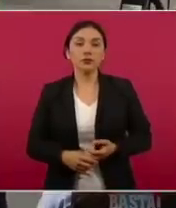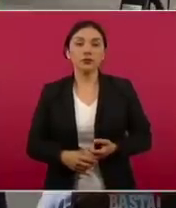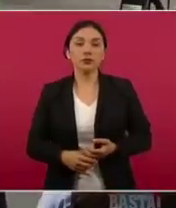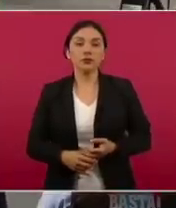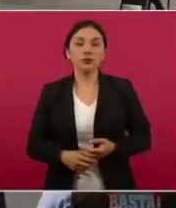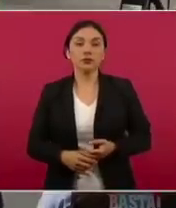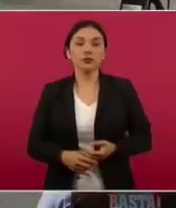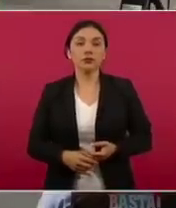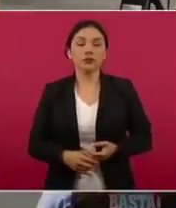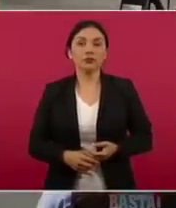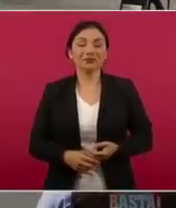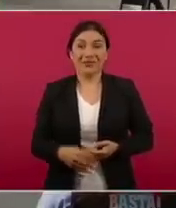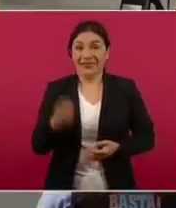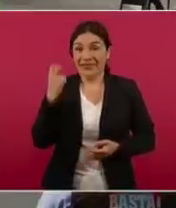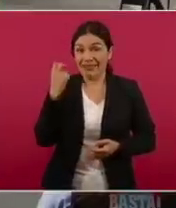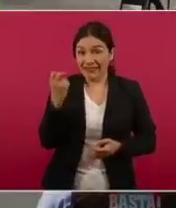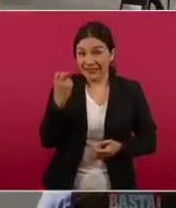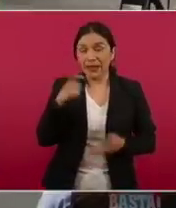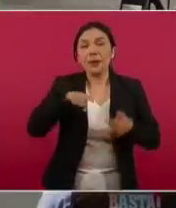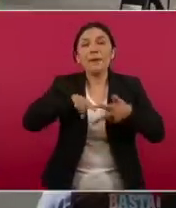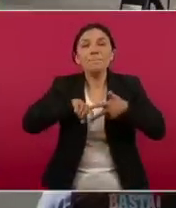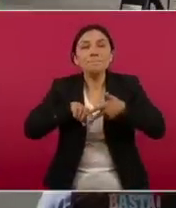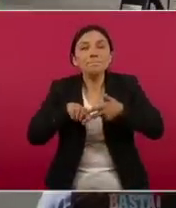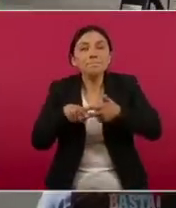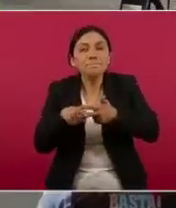ese es el origen del asunto.